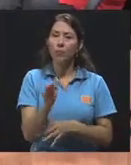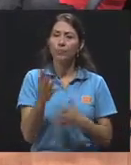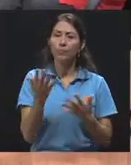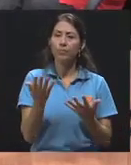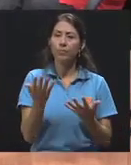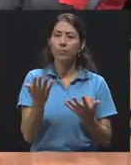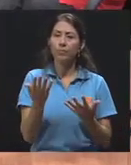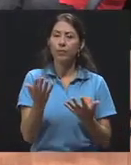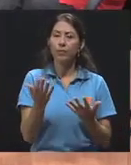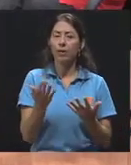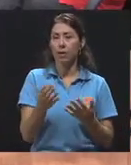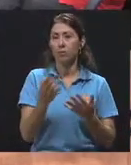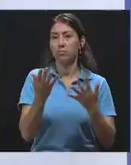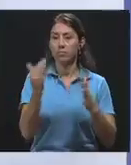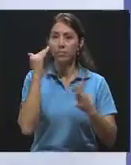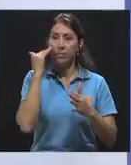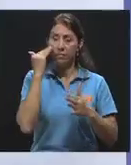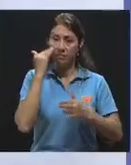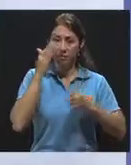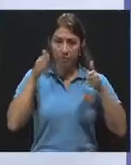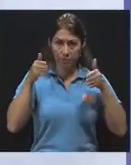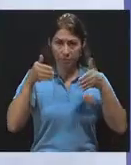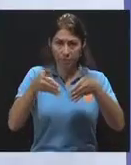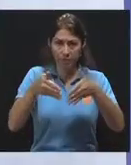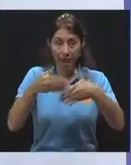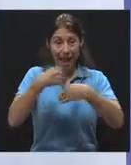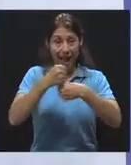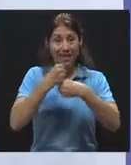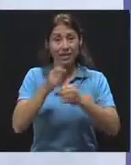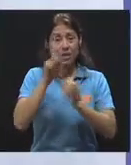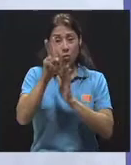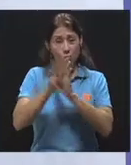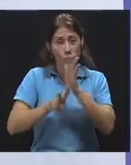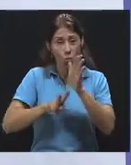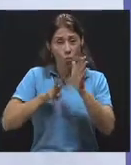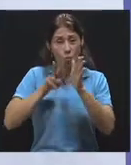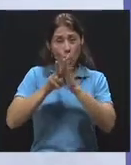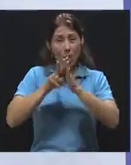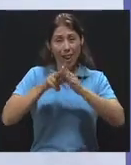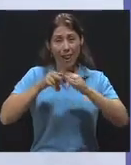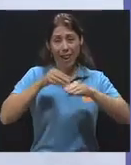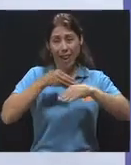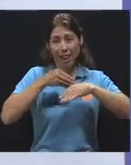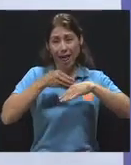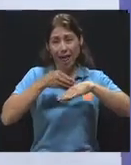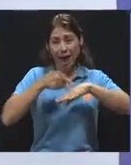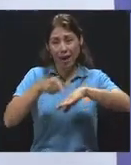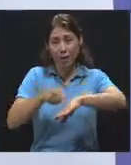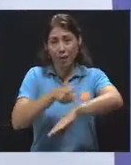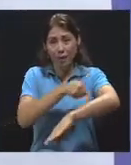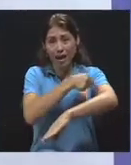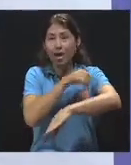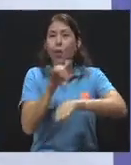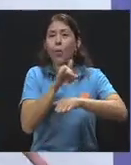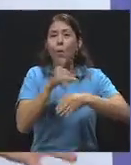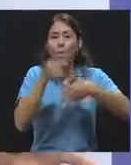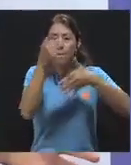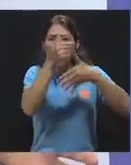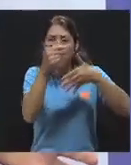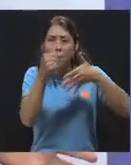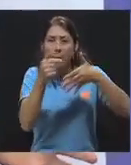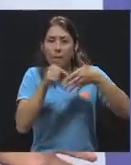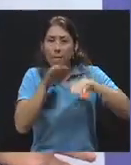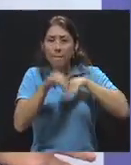como, es un poco el recorrido en la producción de un largometraje animado, como en los pasos para la producción